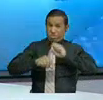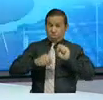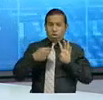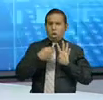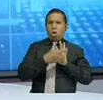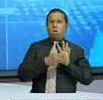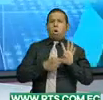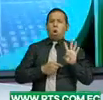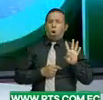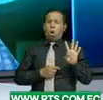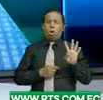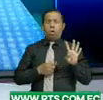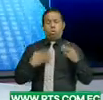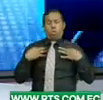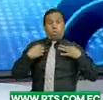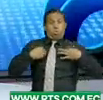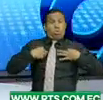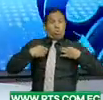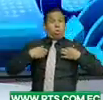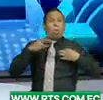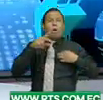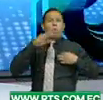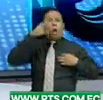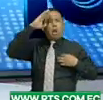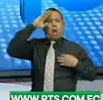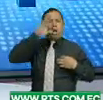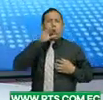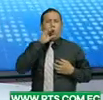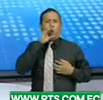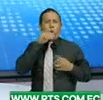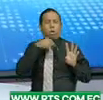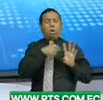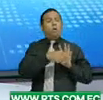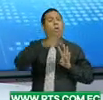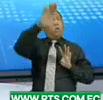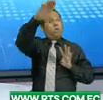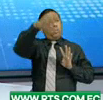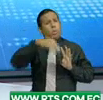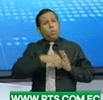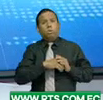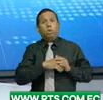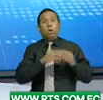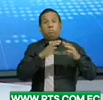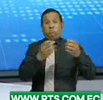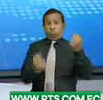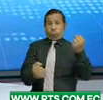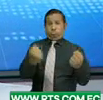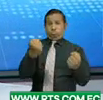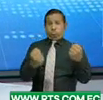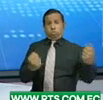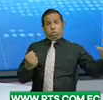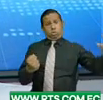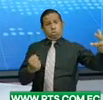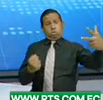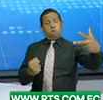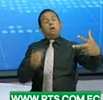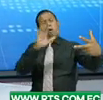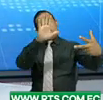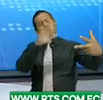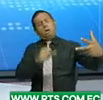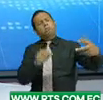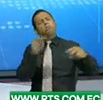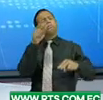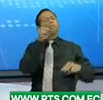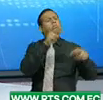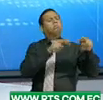tránsito robaron un camión cargado con mercadería valorada en $30,000 en el sector de La Aurora, perteneciente al cantón Daule. El